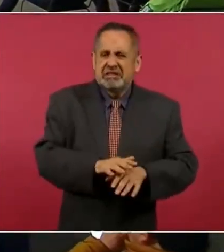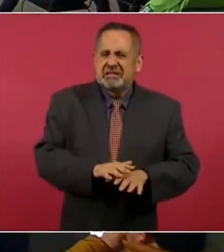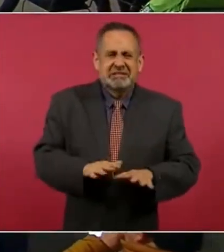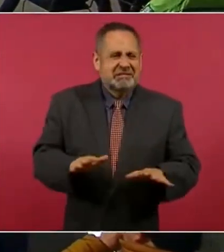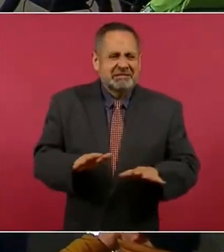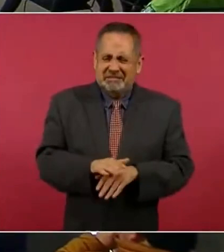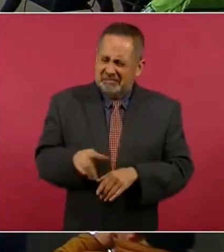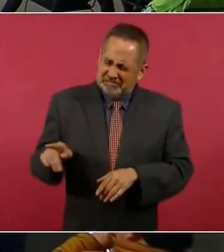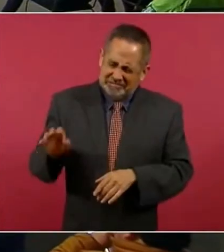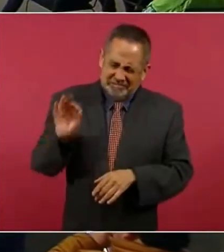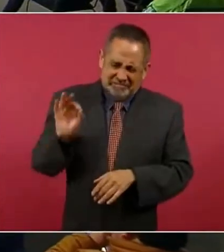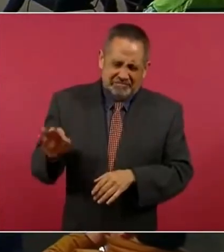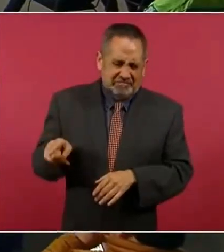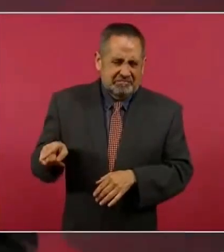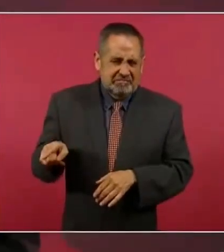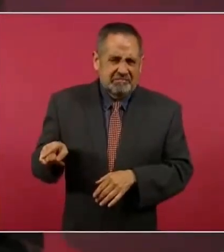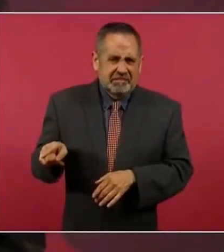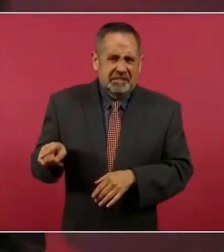de